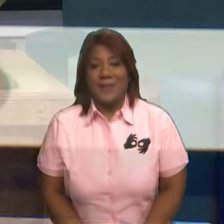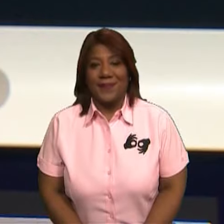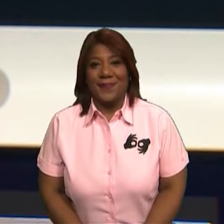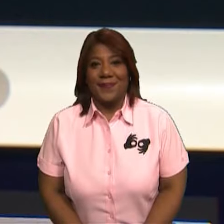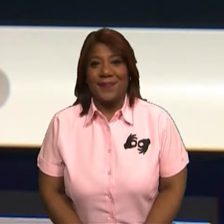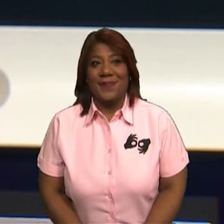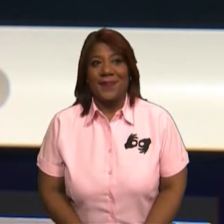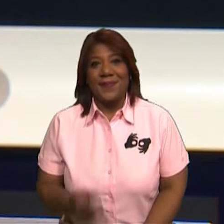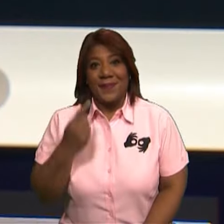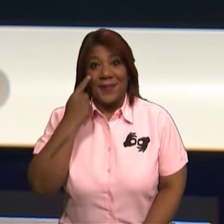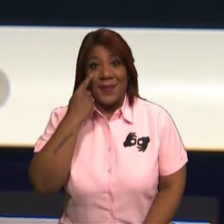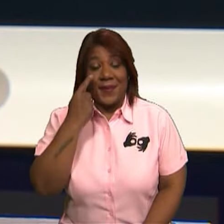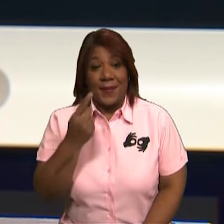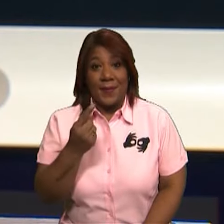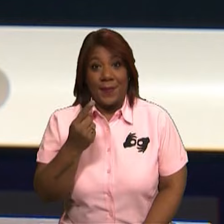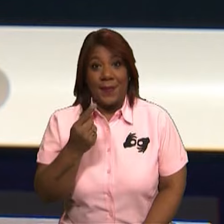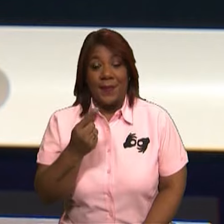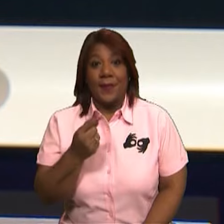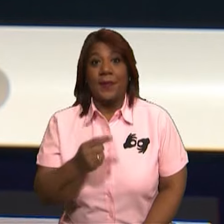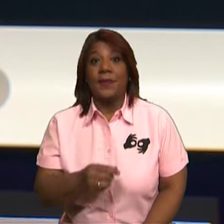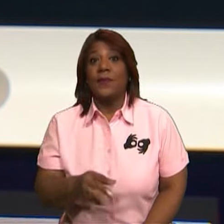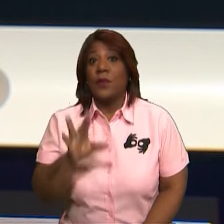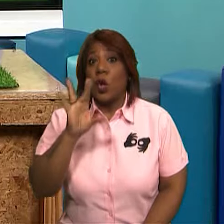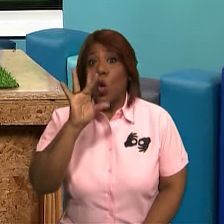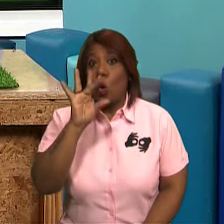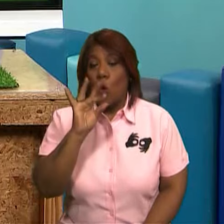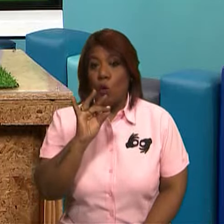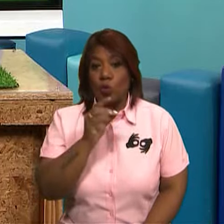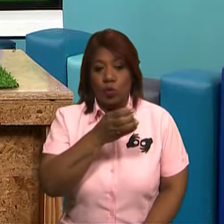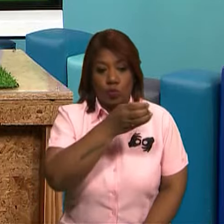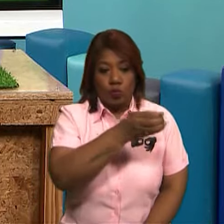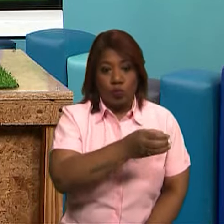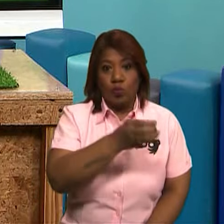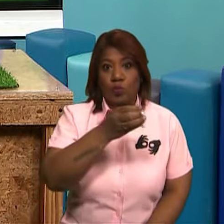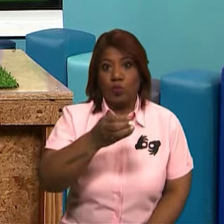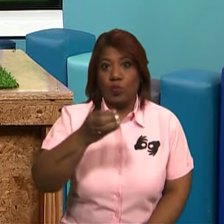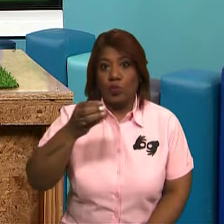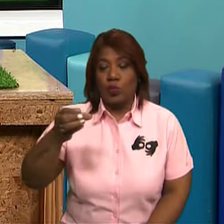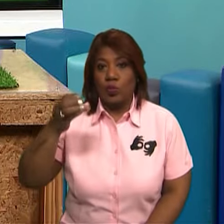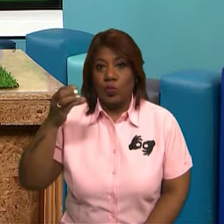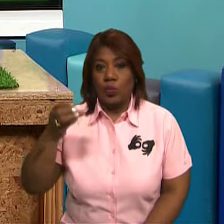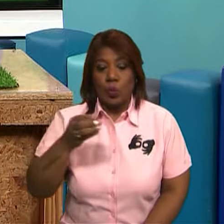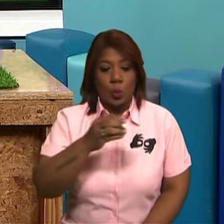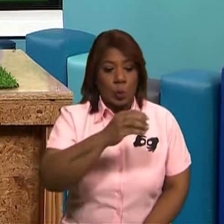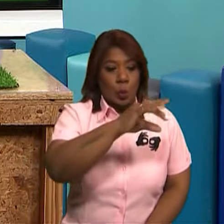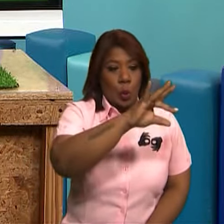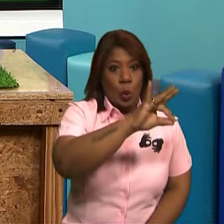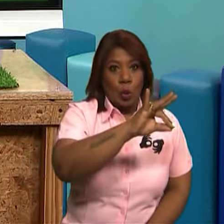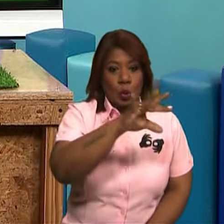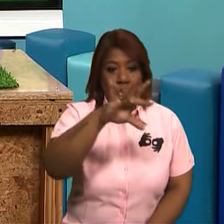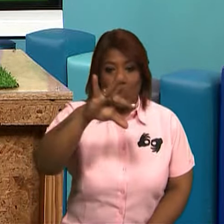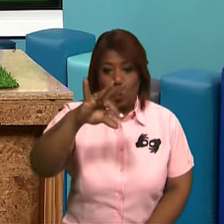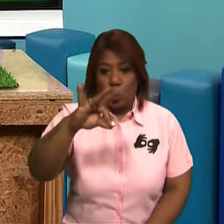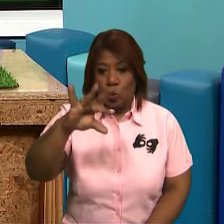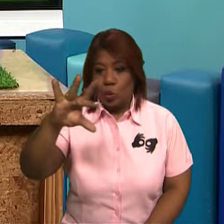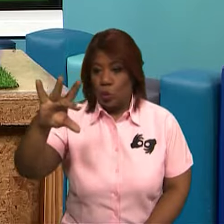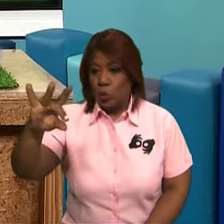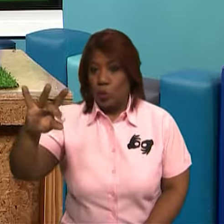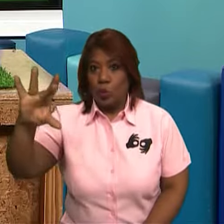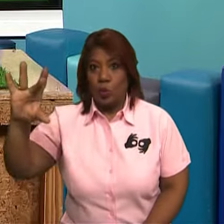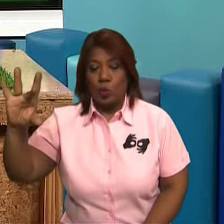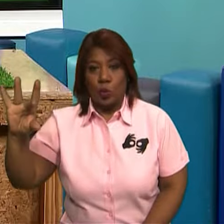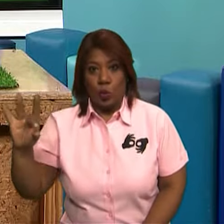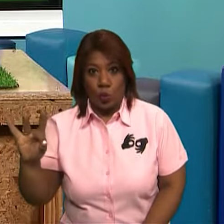rapidito. Sabemos que tenemos 8 bolitas en cada vaso, que son 5, ¿verdad? 8. ¿Por qué?